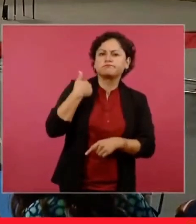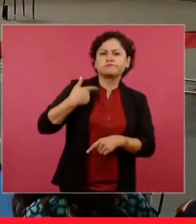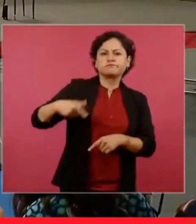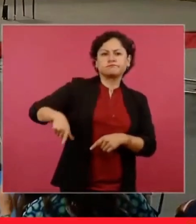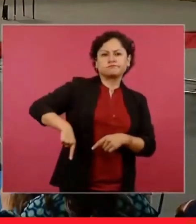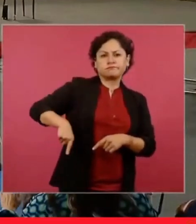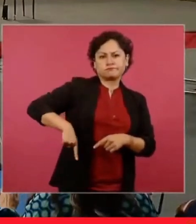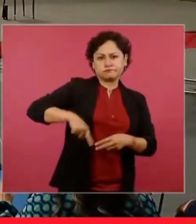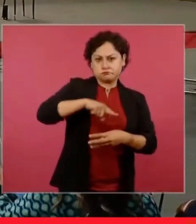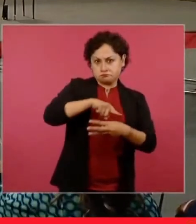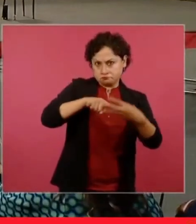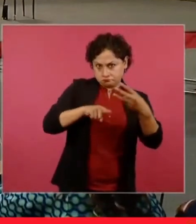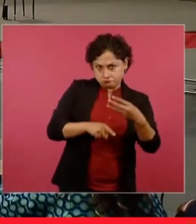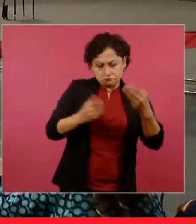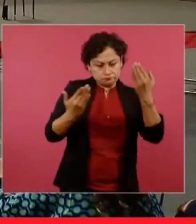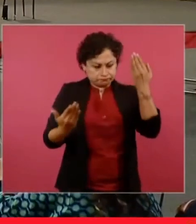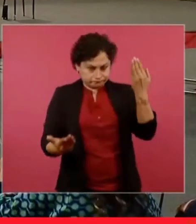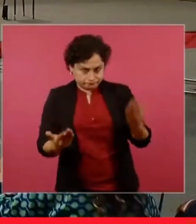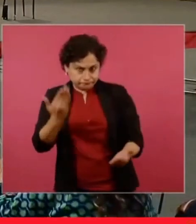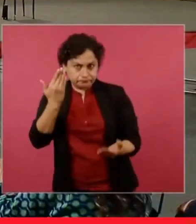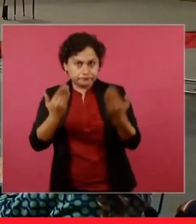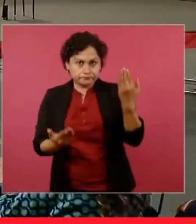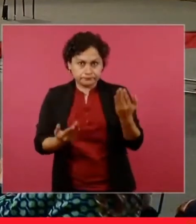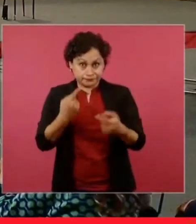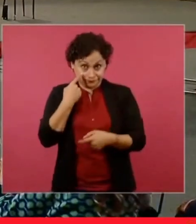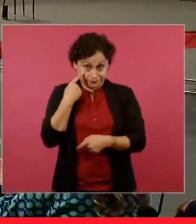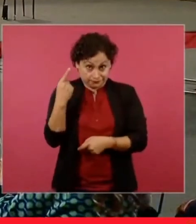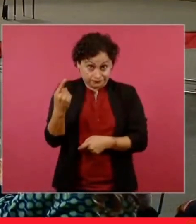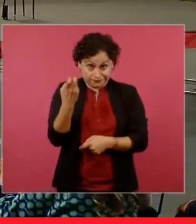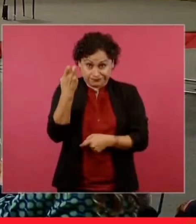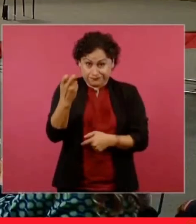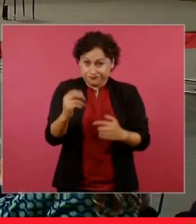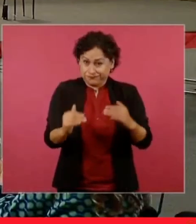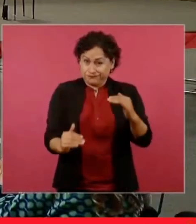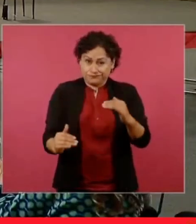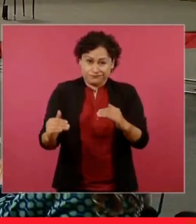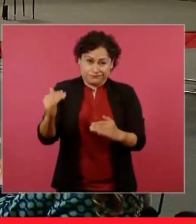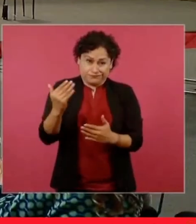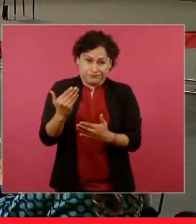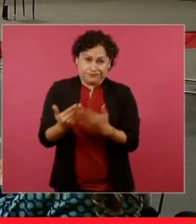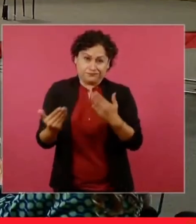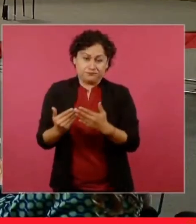viendo, es por mucho superior a los